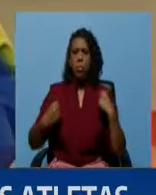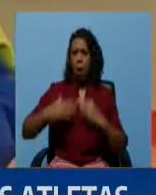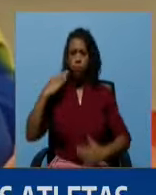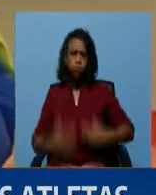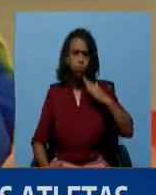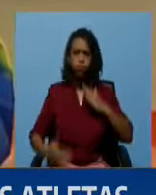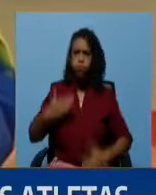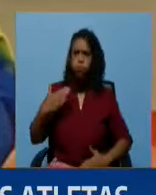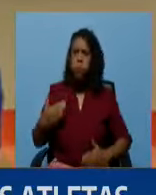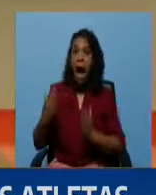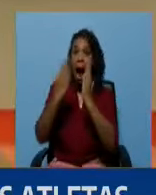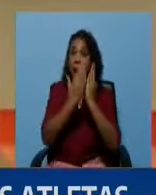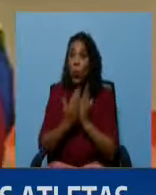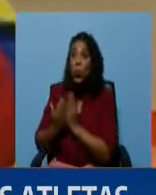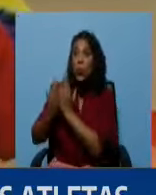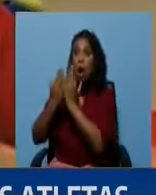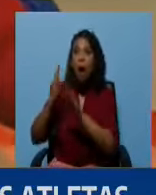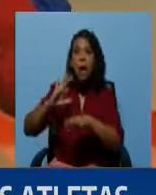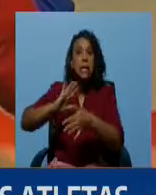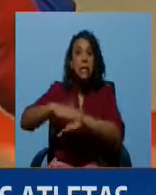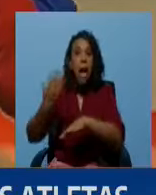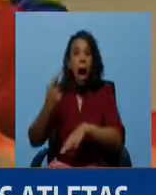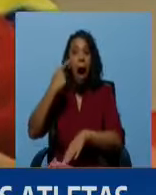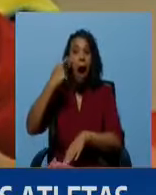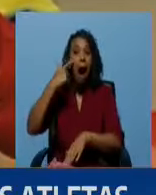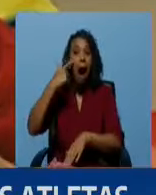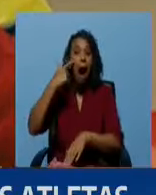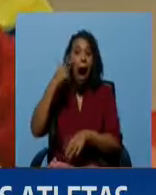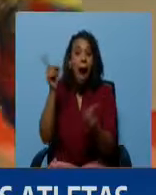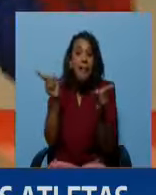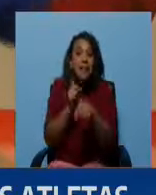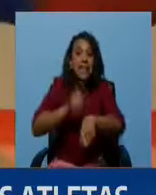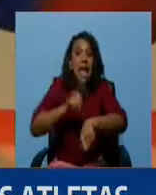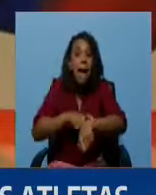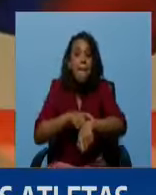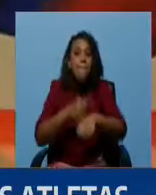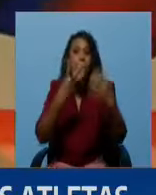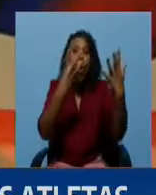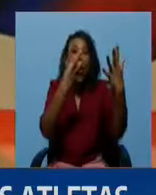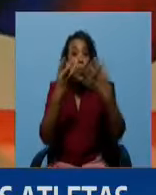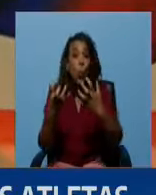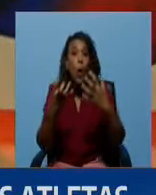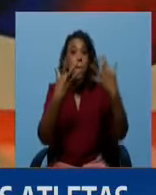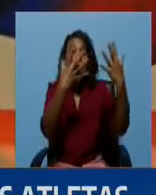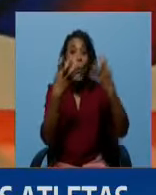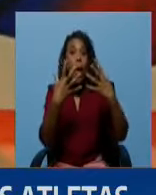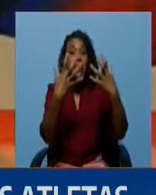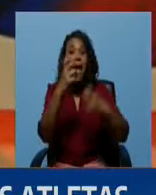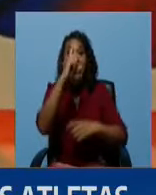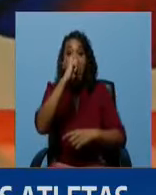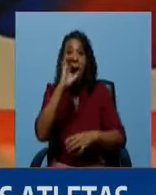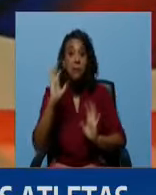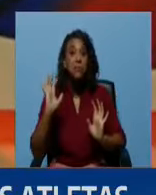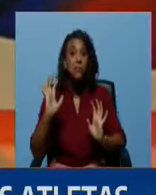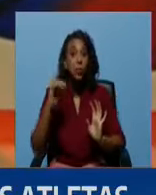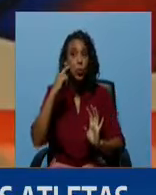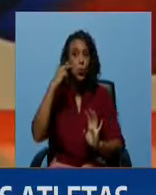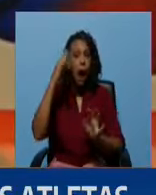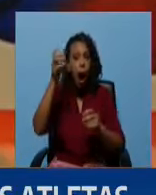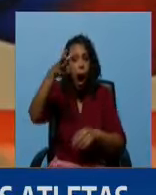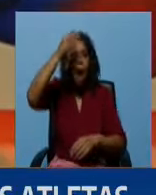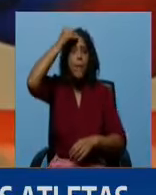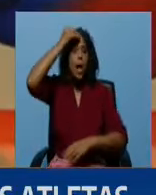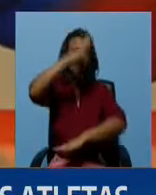atletismo. Quiere decir que tenemos que pensar a corto plazo, fortalecer esta generación en su capacidad,